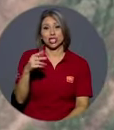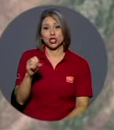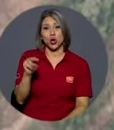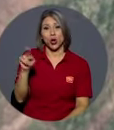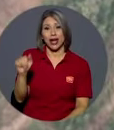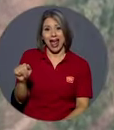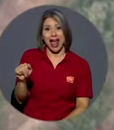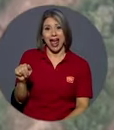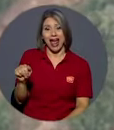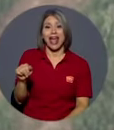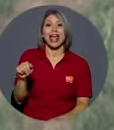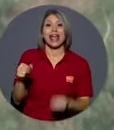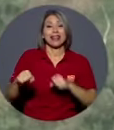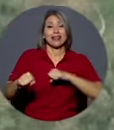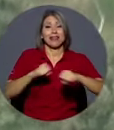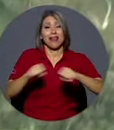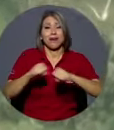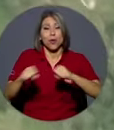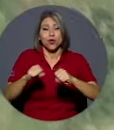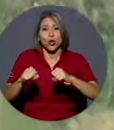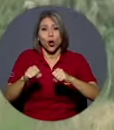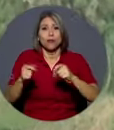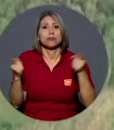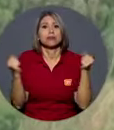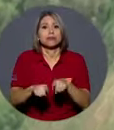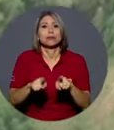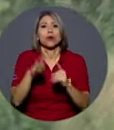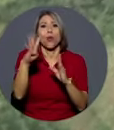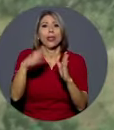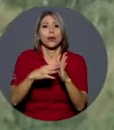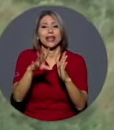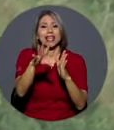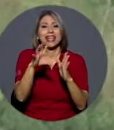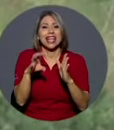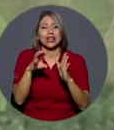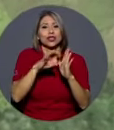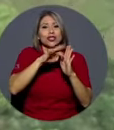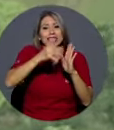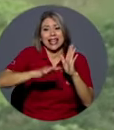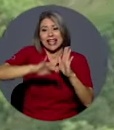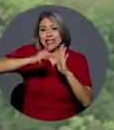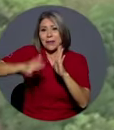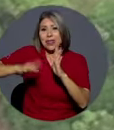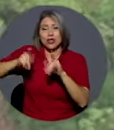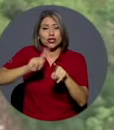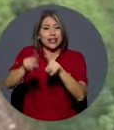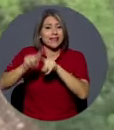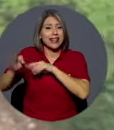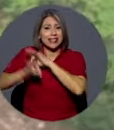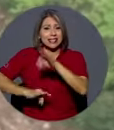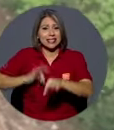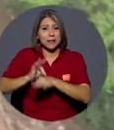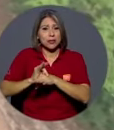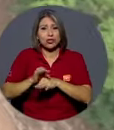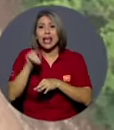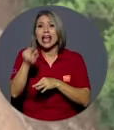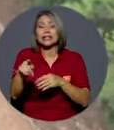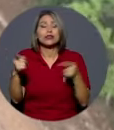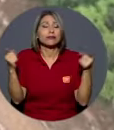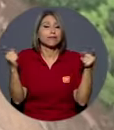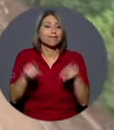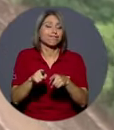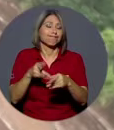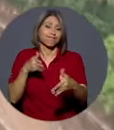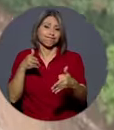provocó, según el registro nuestro, 4.500 deslizamientos de todos los tamaños y de varios tipos. Y eso tuvo un efecto